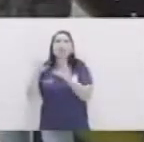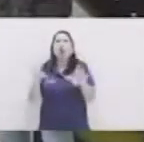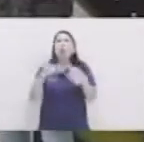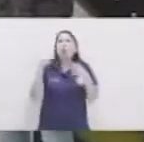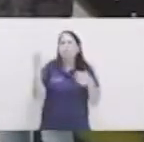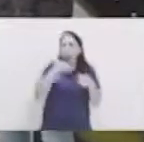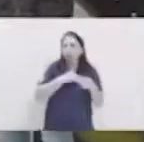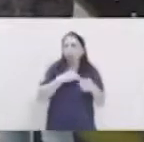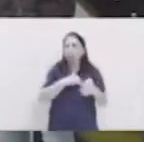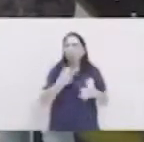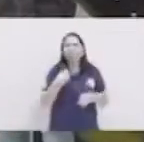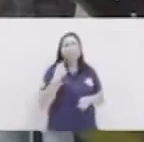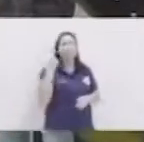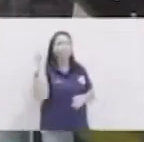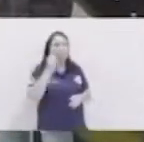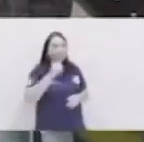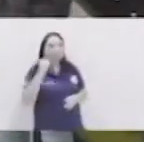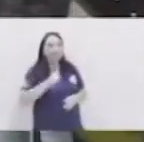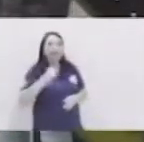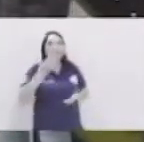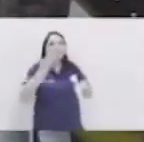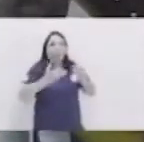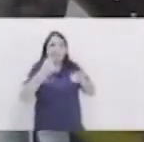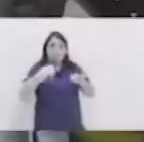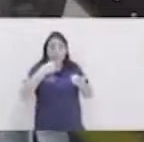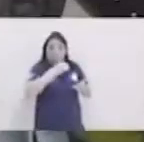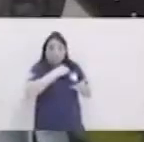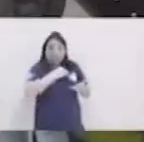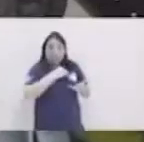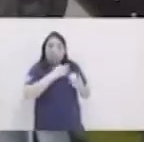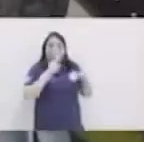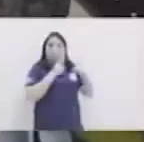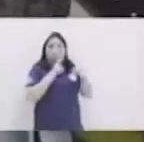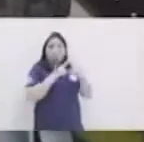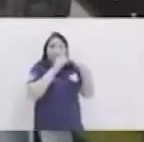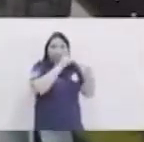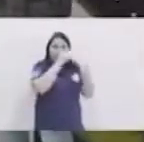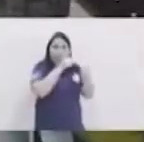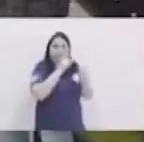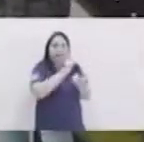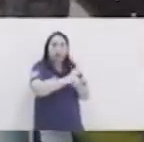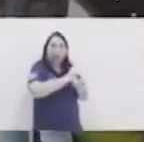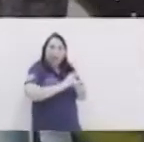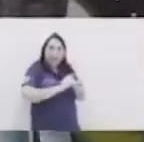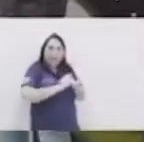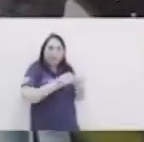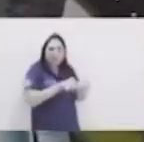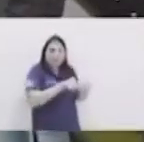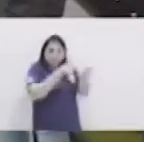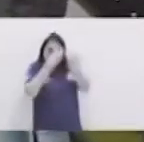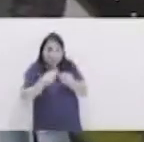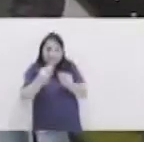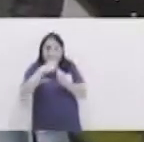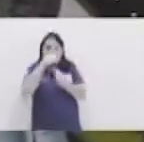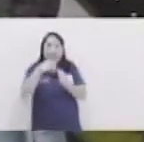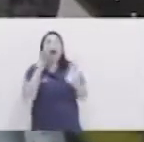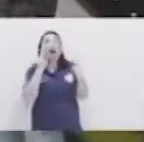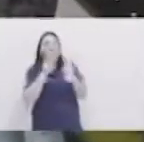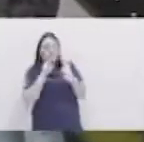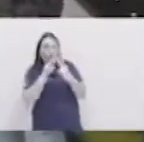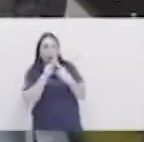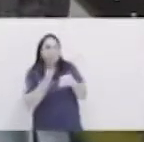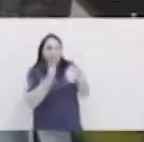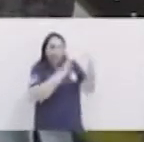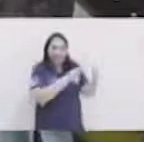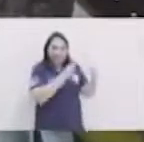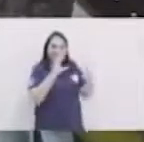plasmarlo en hojas de papel y archivarlas en algún lugar donde pues pueda durar bastante tiempo la